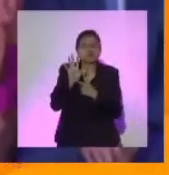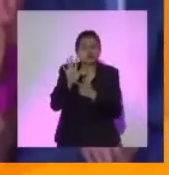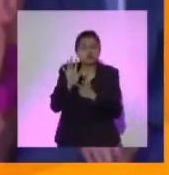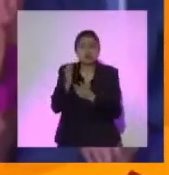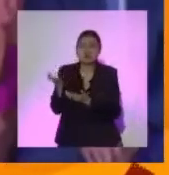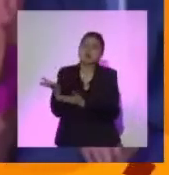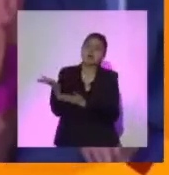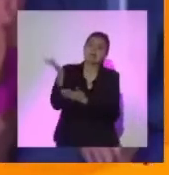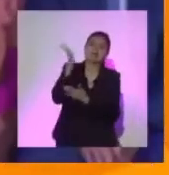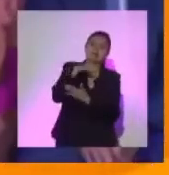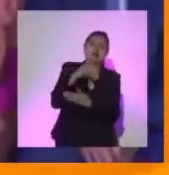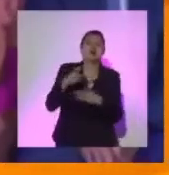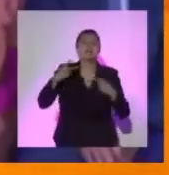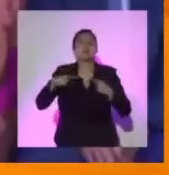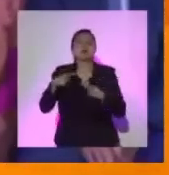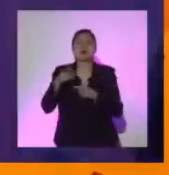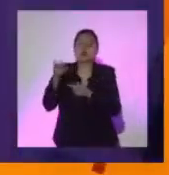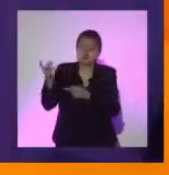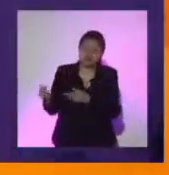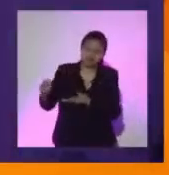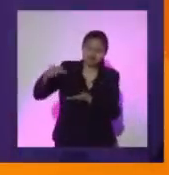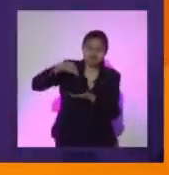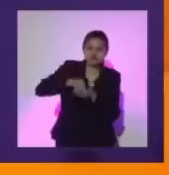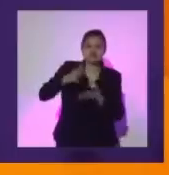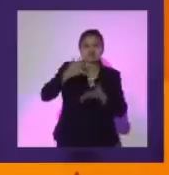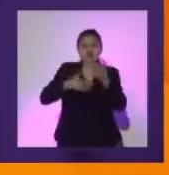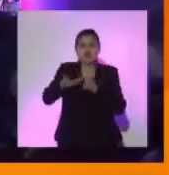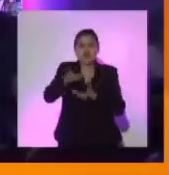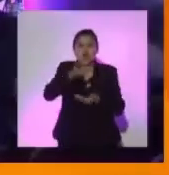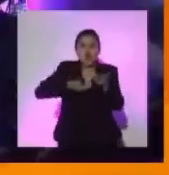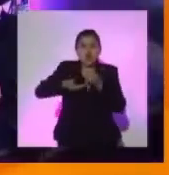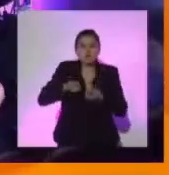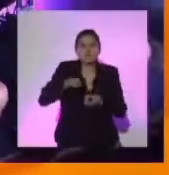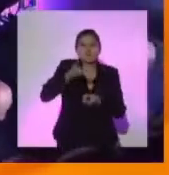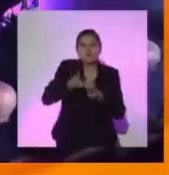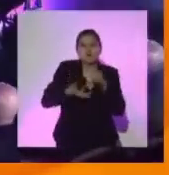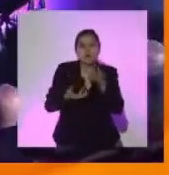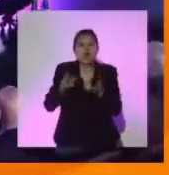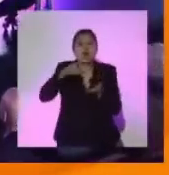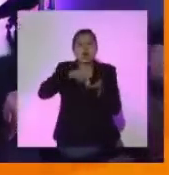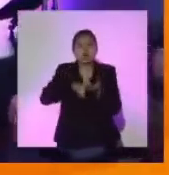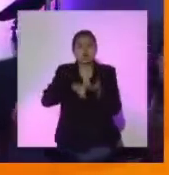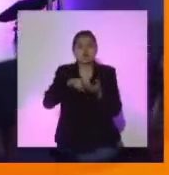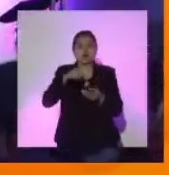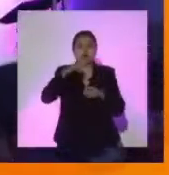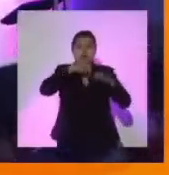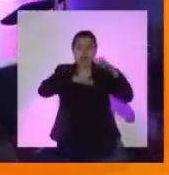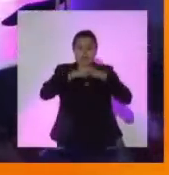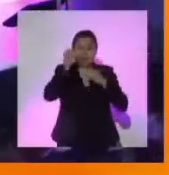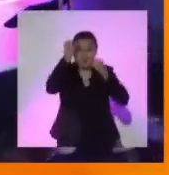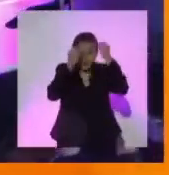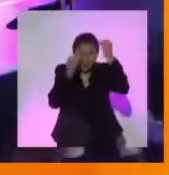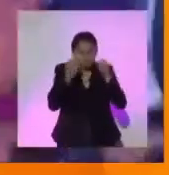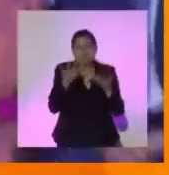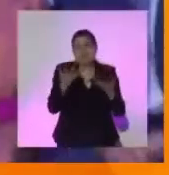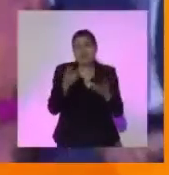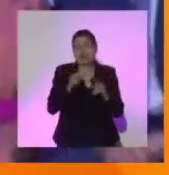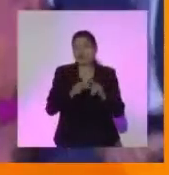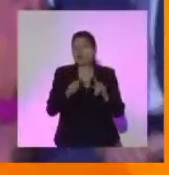2023 en la administración pública Consuelo saizar que es del equipo de Claudia shimo pues